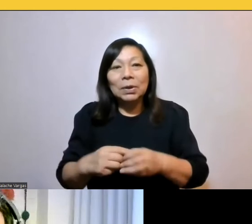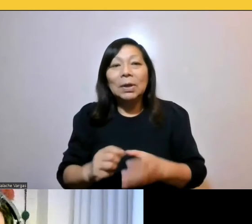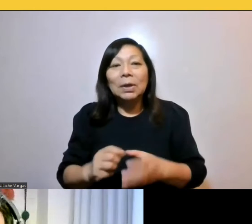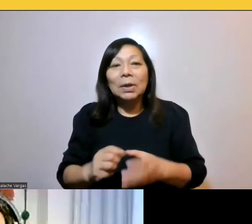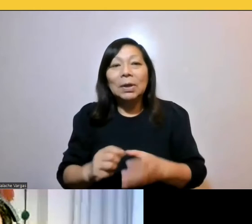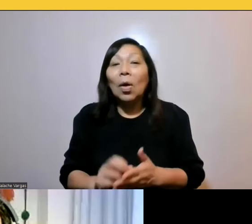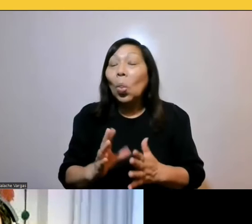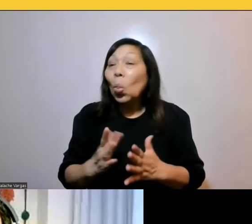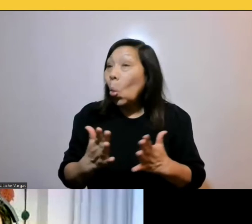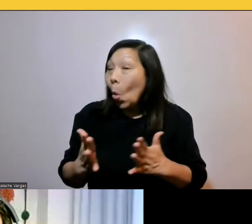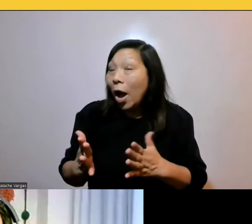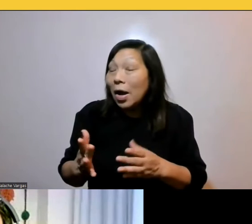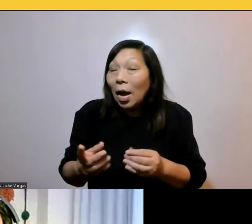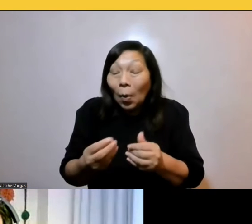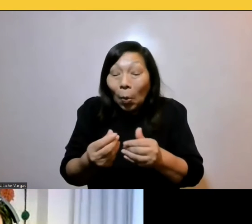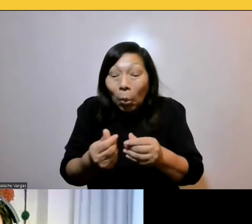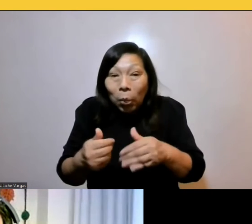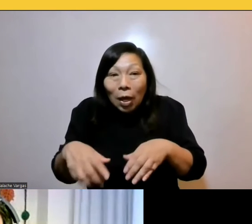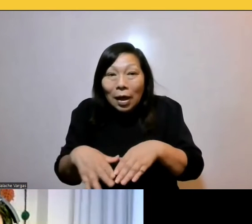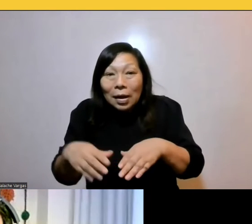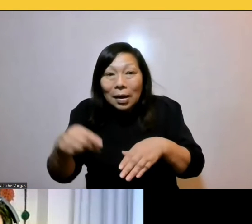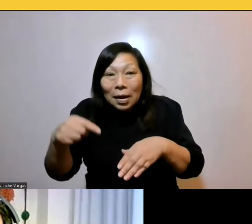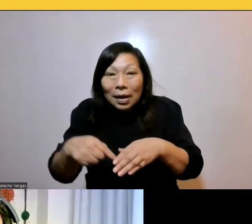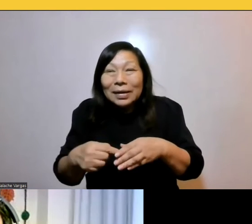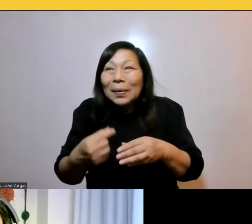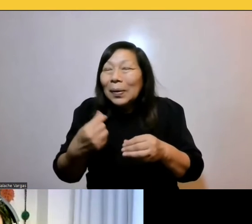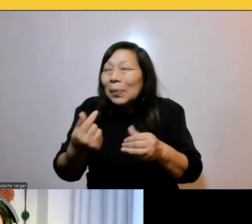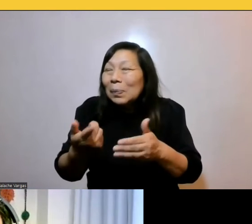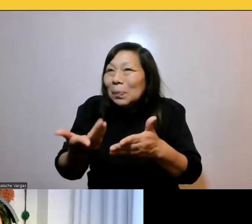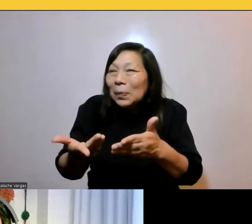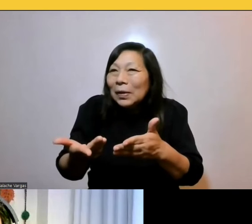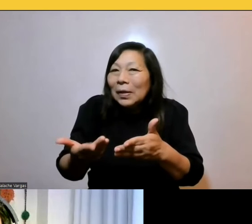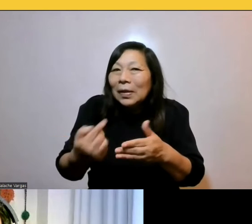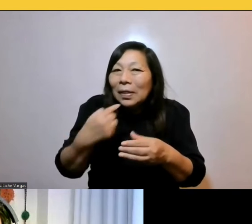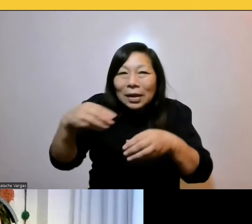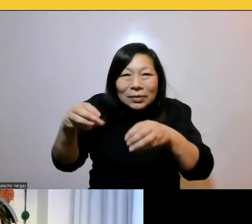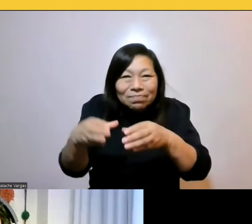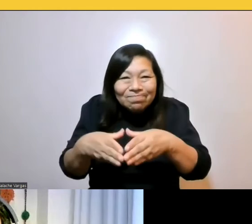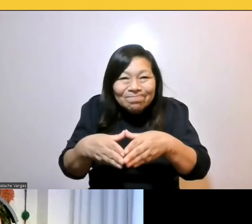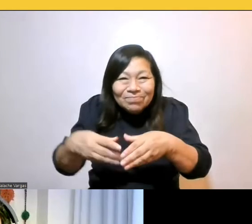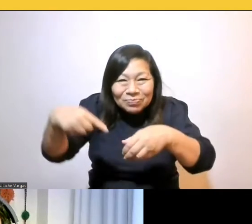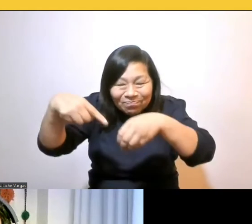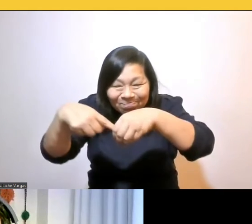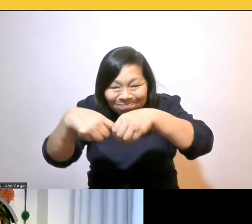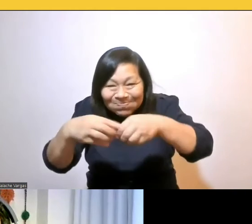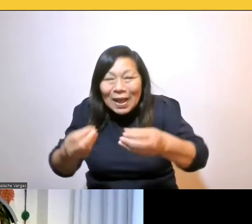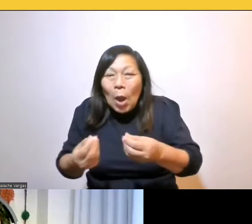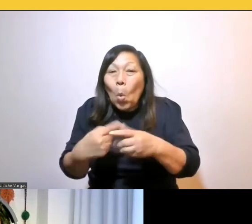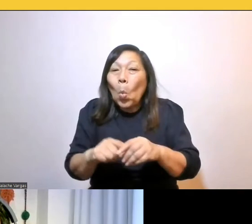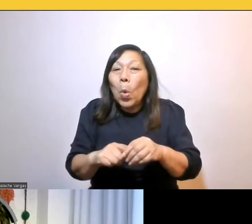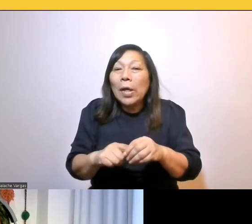al no haber una adecuada lubricación hay más riesgo de microlaceraciones y más fricción. Esas